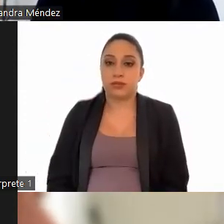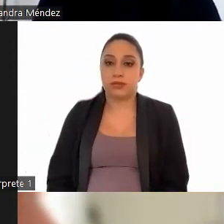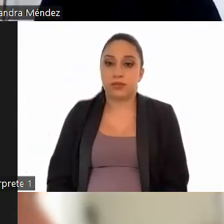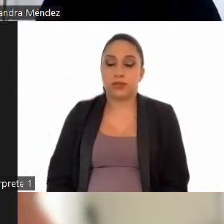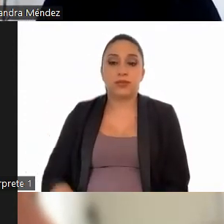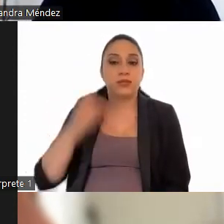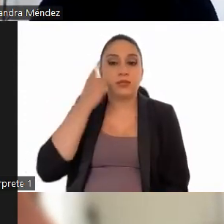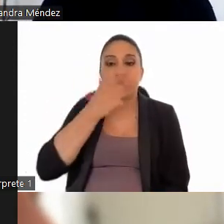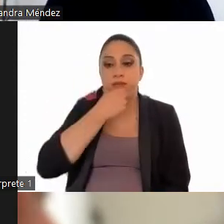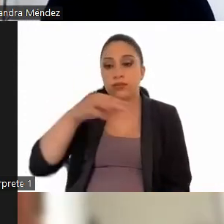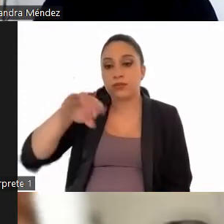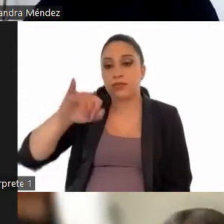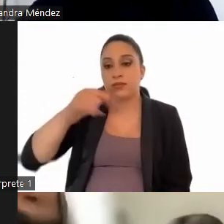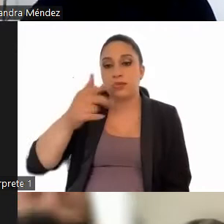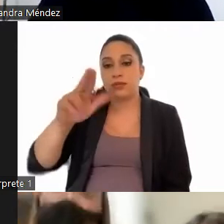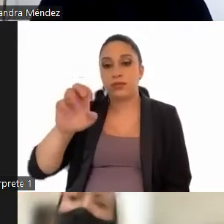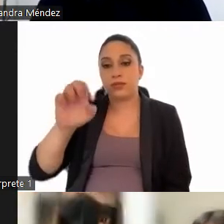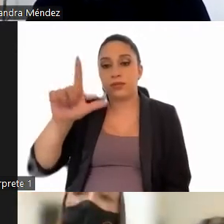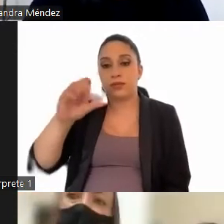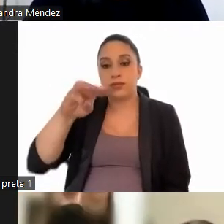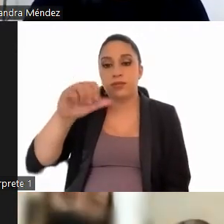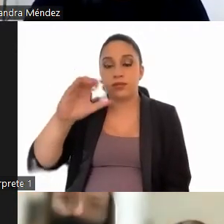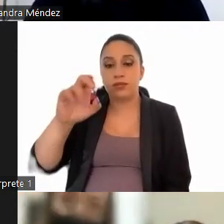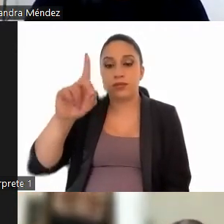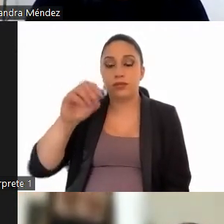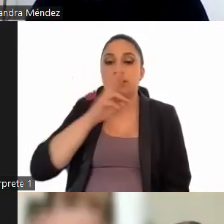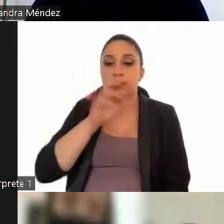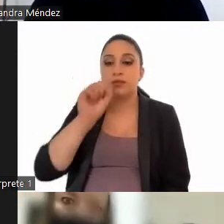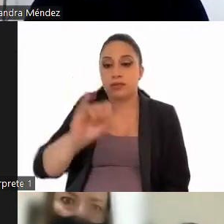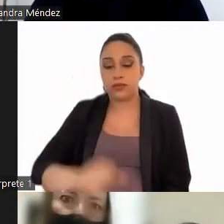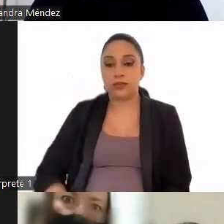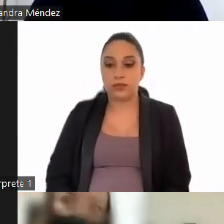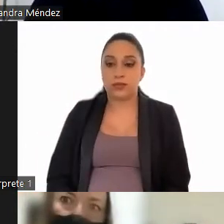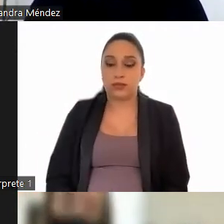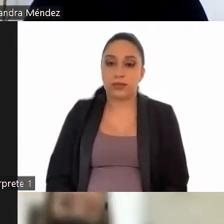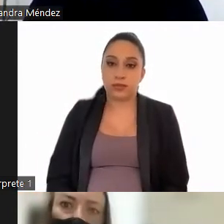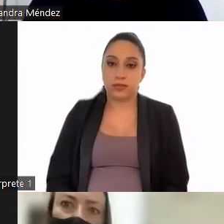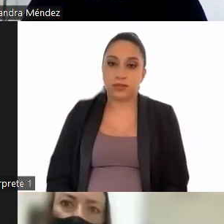Diputado Miguel Ángel Macedo Escartín. Miguel Macedo, a favor, diputada.